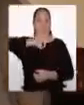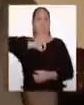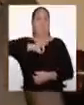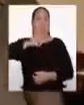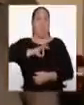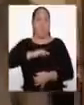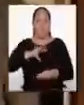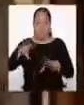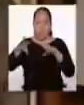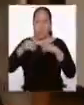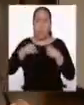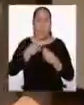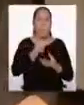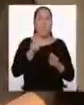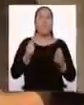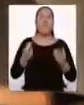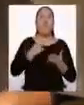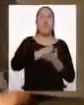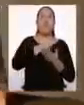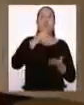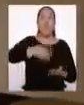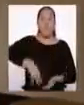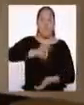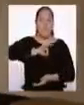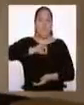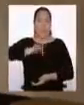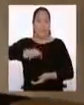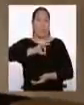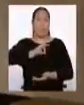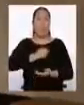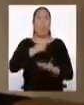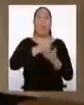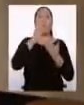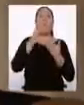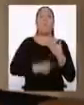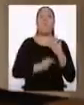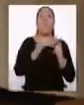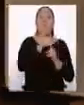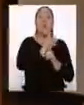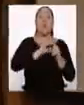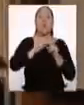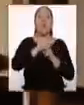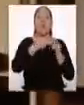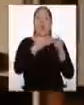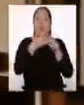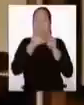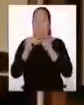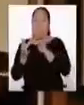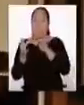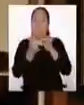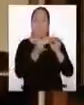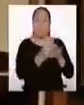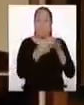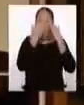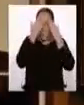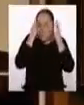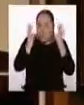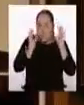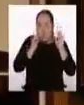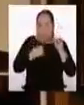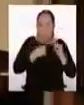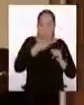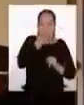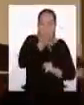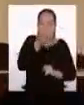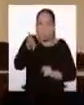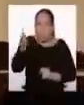de premios como proyecto intercultural y musical. Y además, algo que yo no esperaba, porque yo salía a hacer este proyecto con la intención